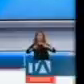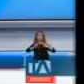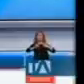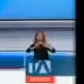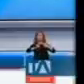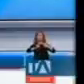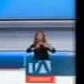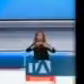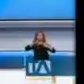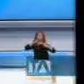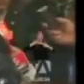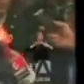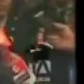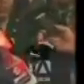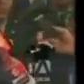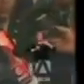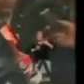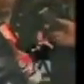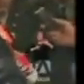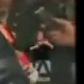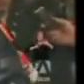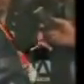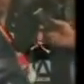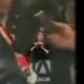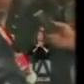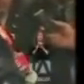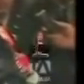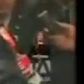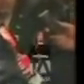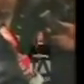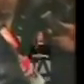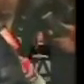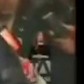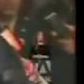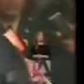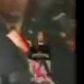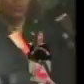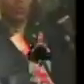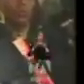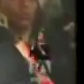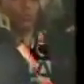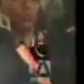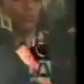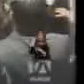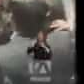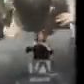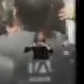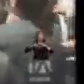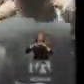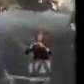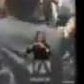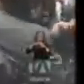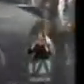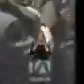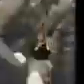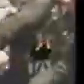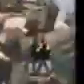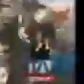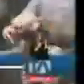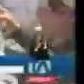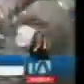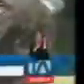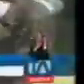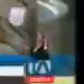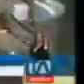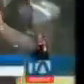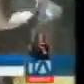Bisueta. No vamos a desalojar, yo voy a tratar de conversar. El entonces jefe de la escolta legislativa durante la